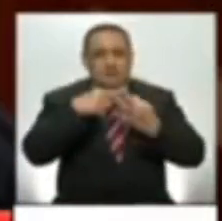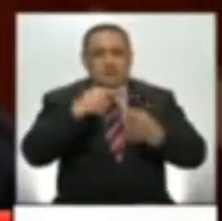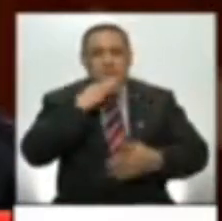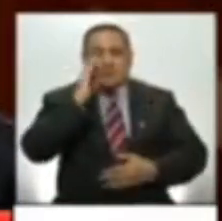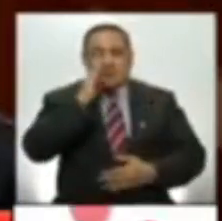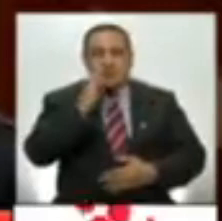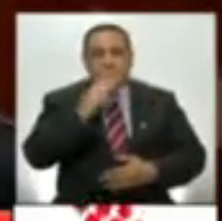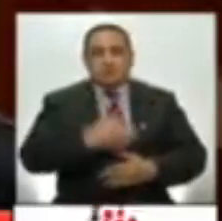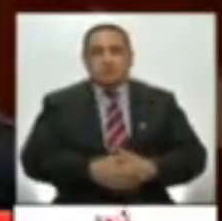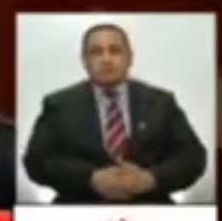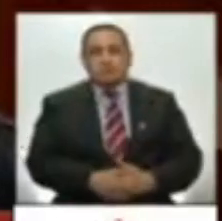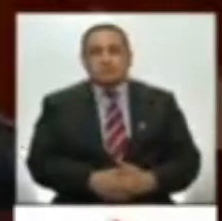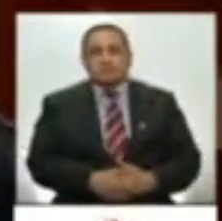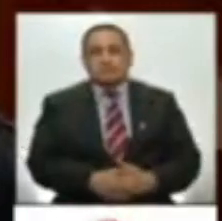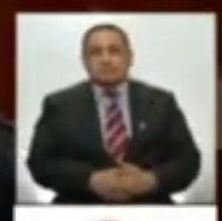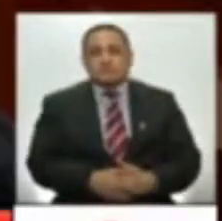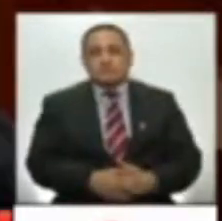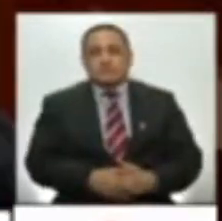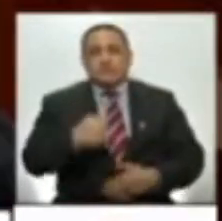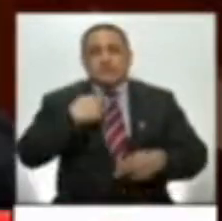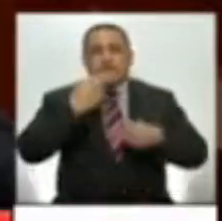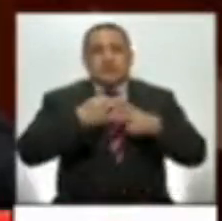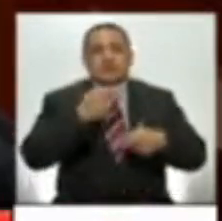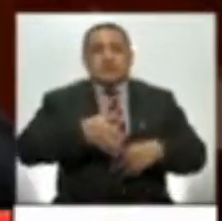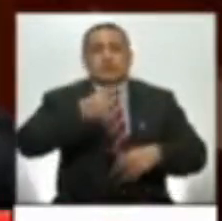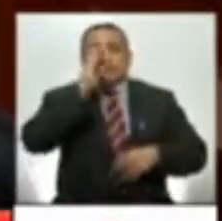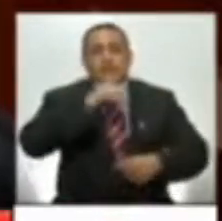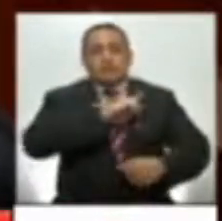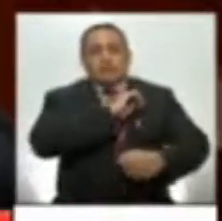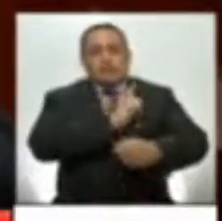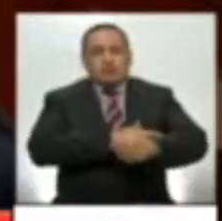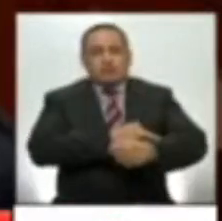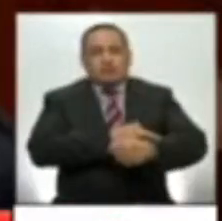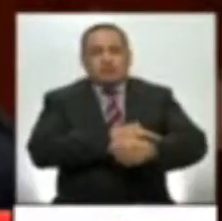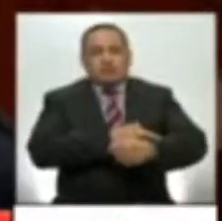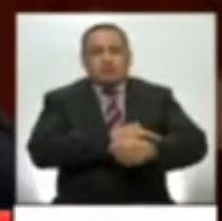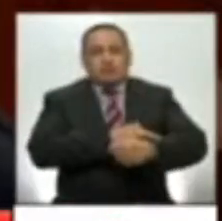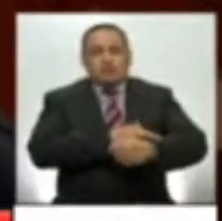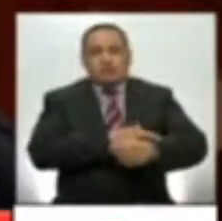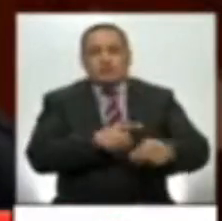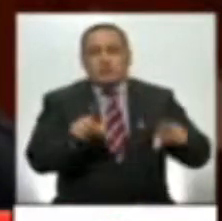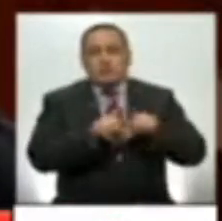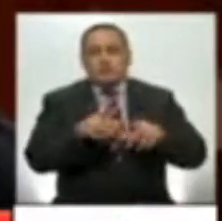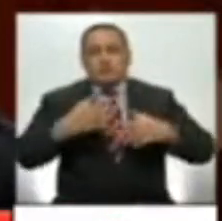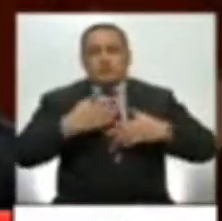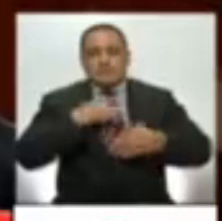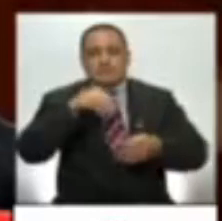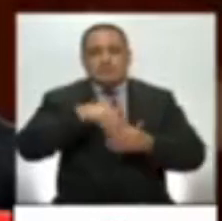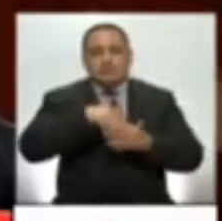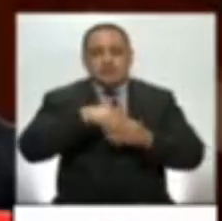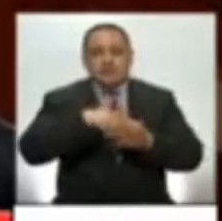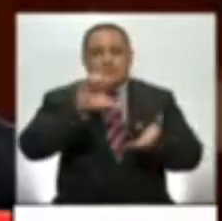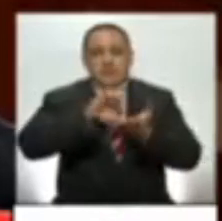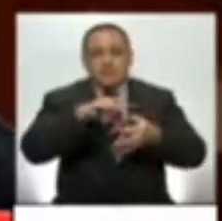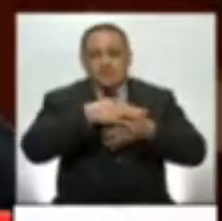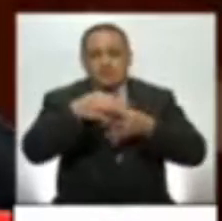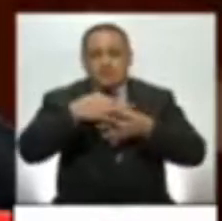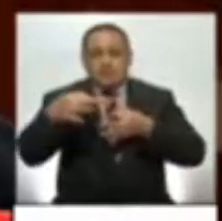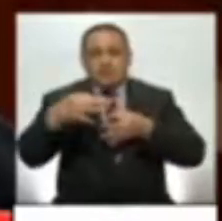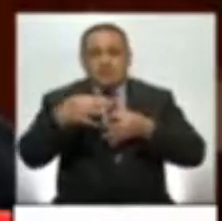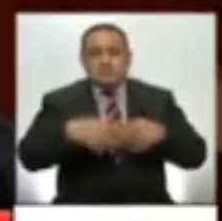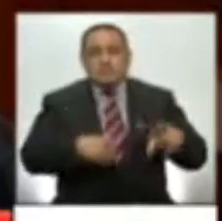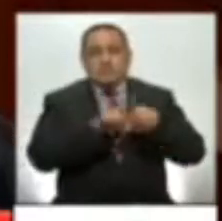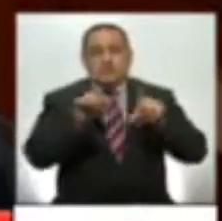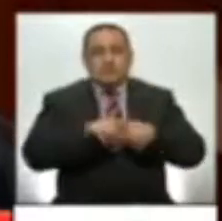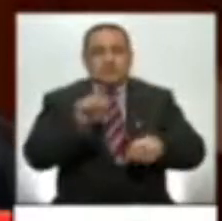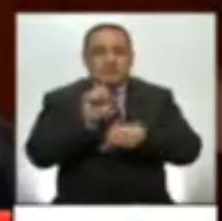asuntos así calificados? En el nombre del Dios Todopoderoso, de mis electores de Lima Provincias, y